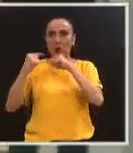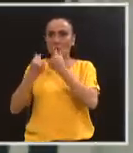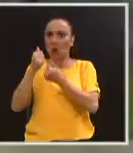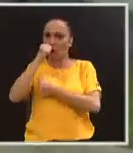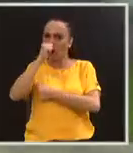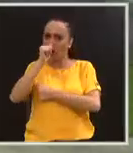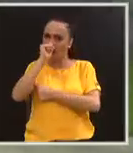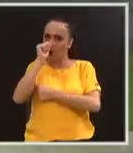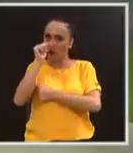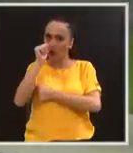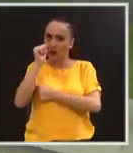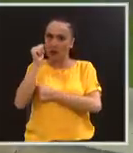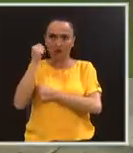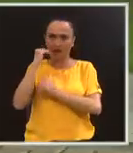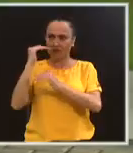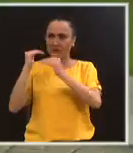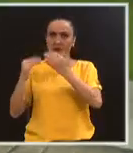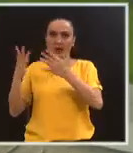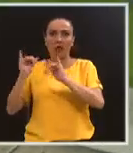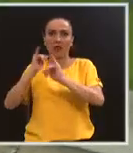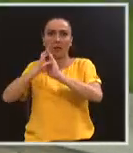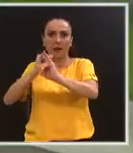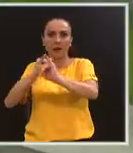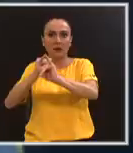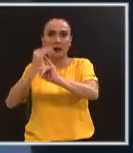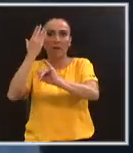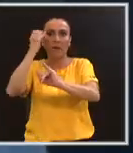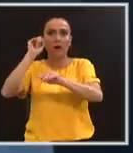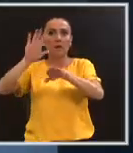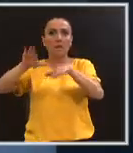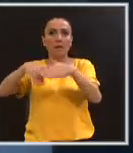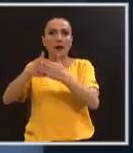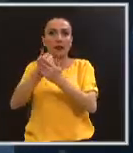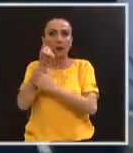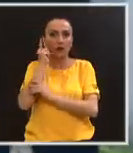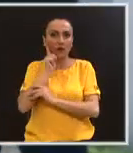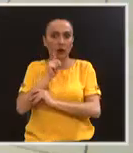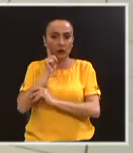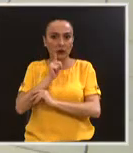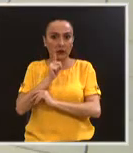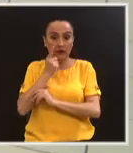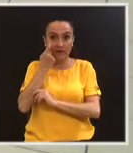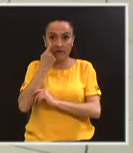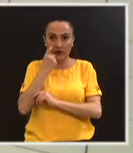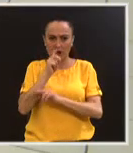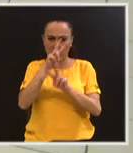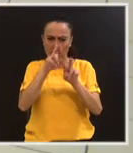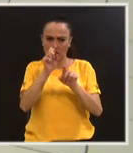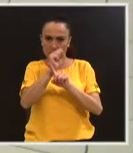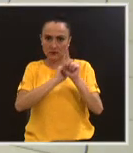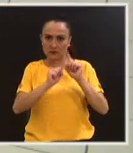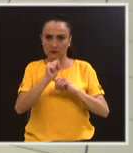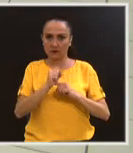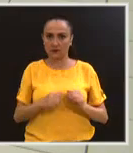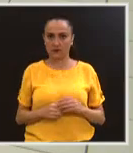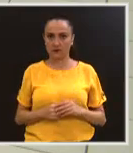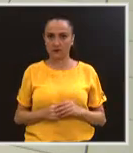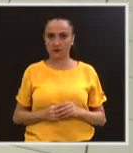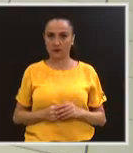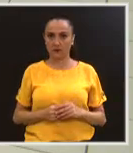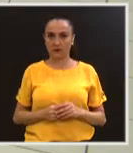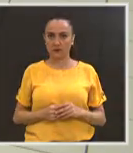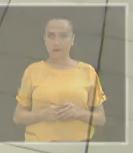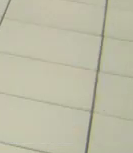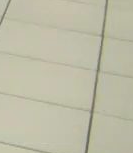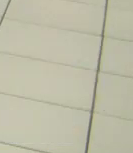narcotraficante habría desestimado la demanda por matrimonio fraudulento la fiscalía analiza el caso ya